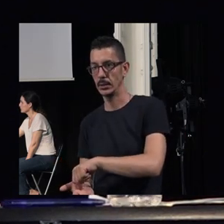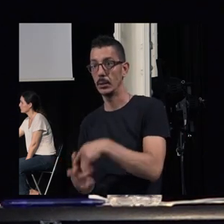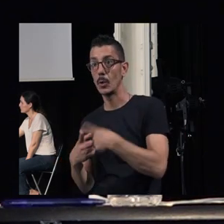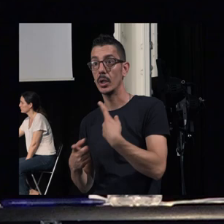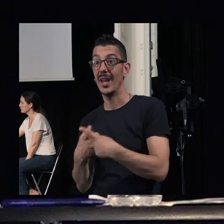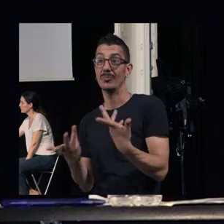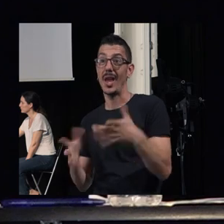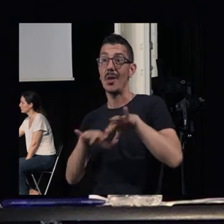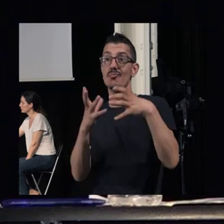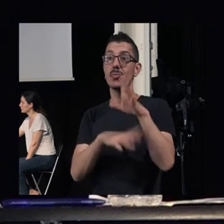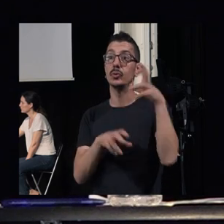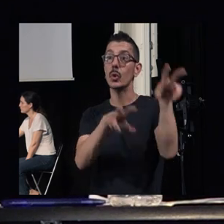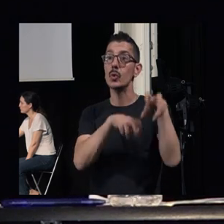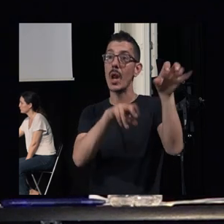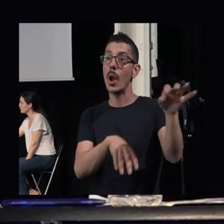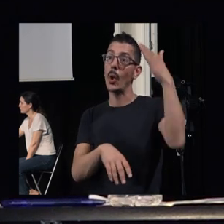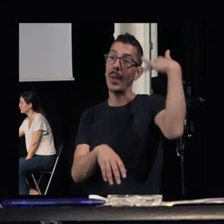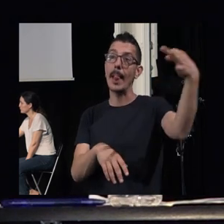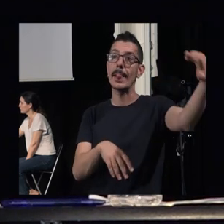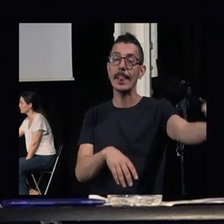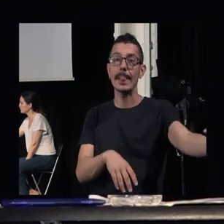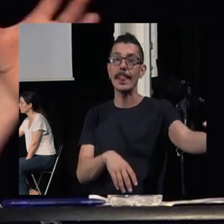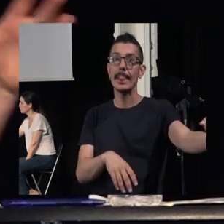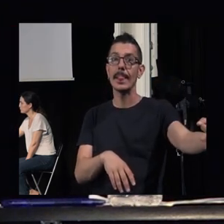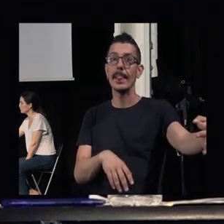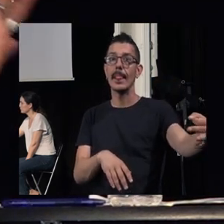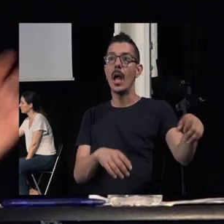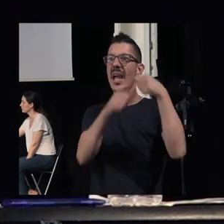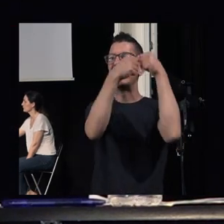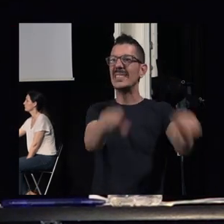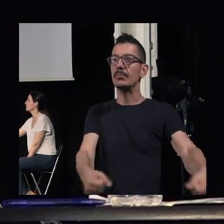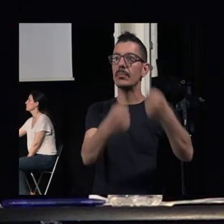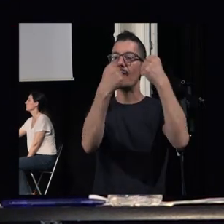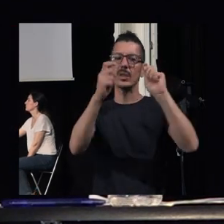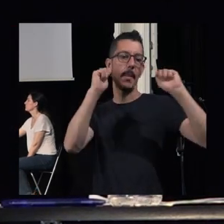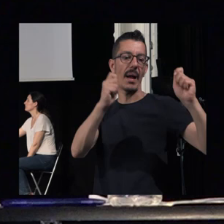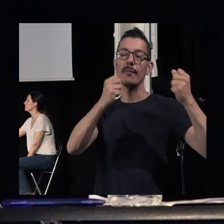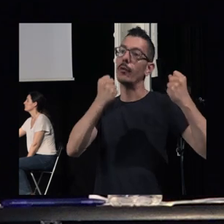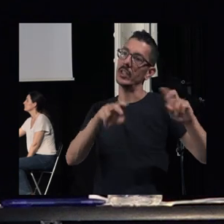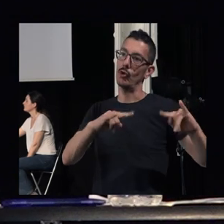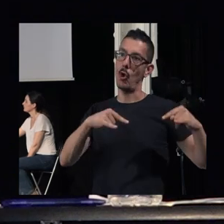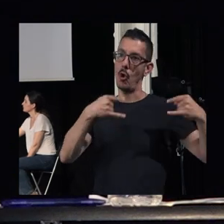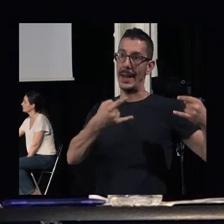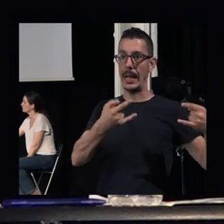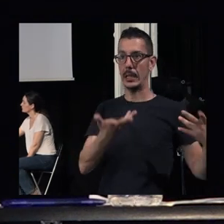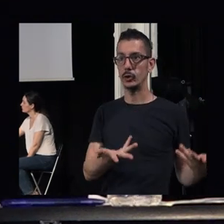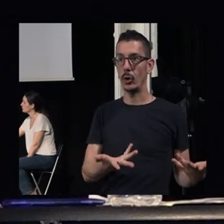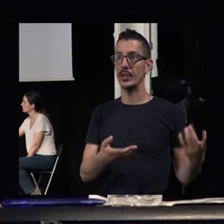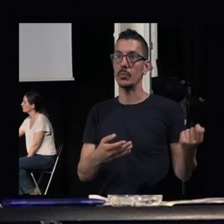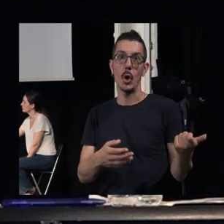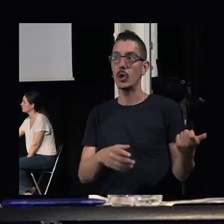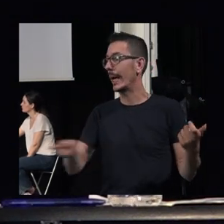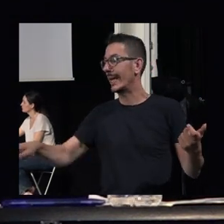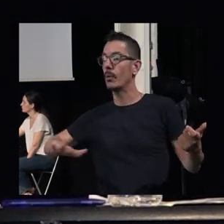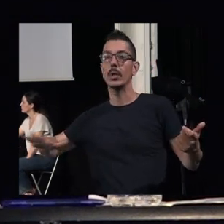el mundo rural o en pequeñas ciudades te estigmatizaba más. Y era un movimiento de fuga,